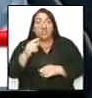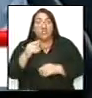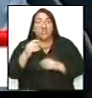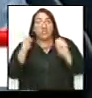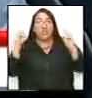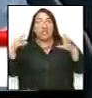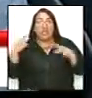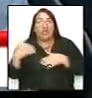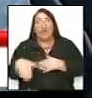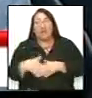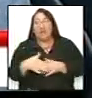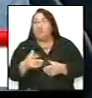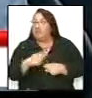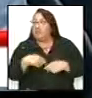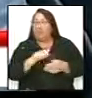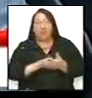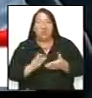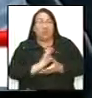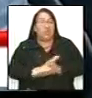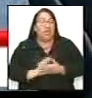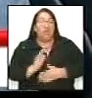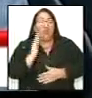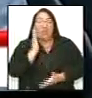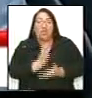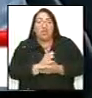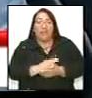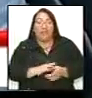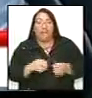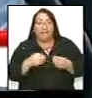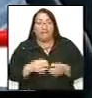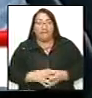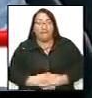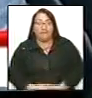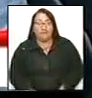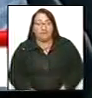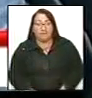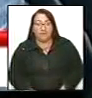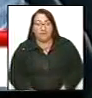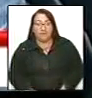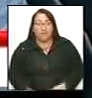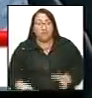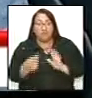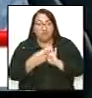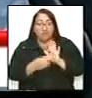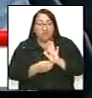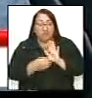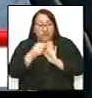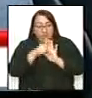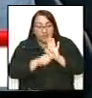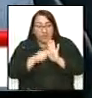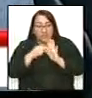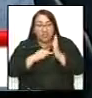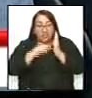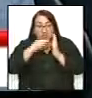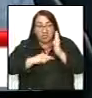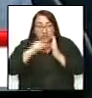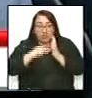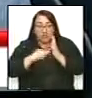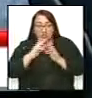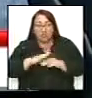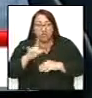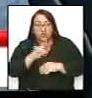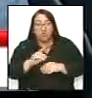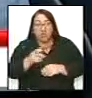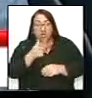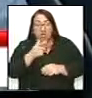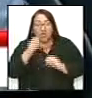porque no estamos autorizados porque nos pueden penalizar y porque es más los medidores registran la corriente excedente como un consumo no